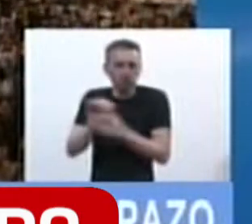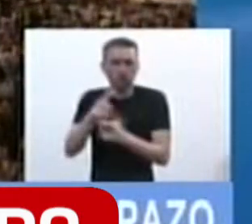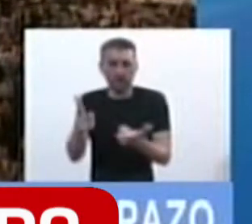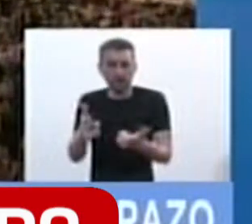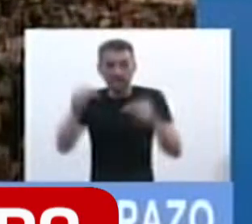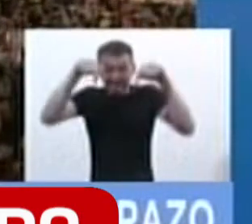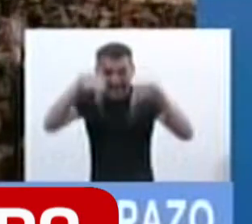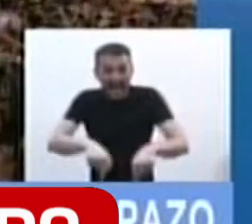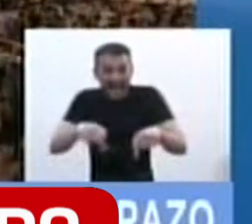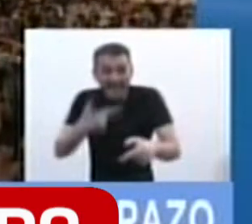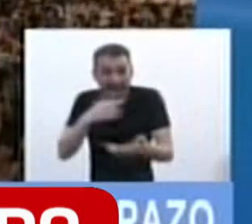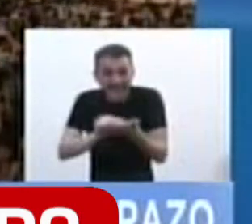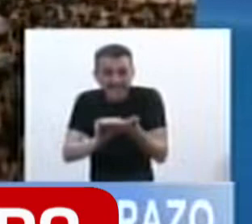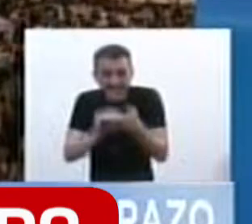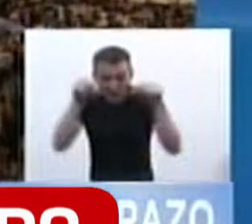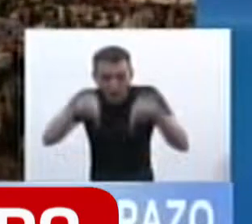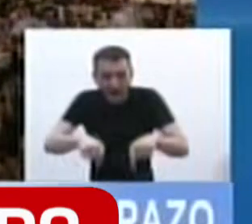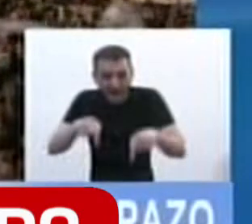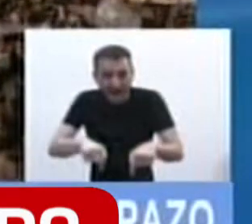Cuando en este Senado,